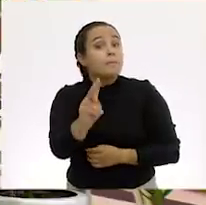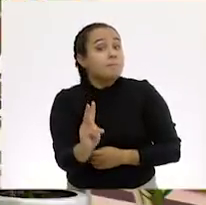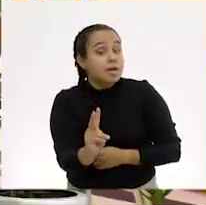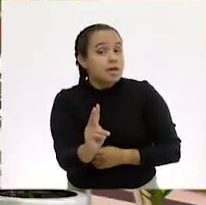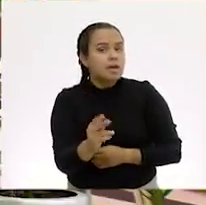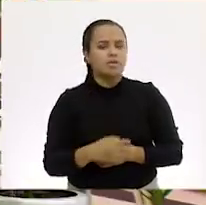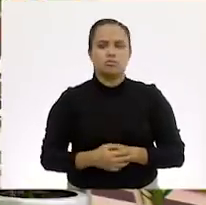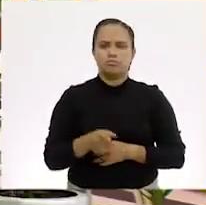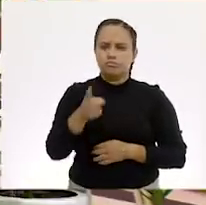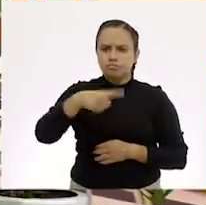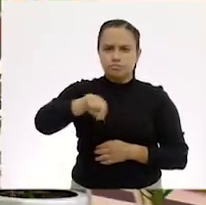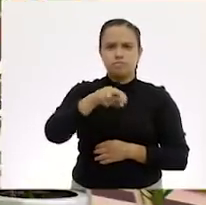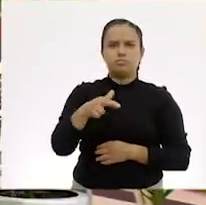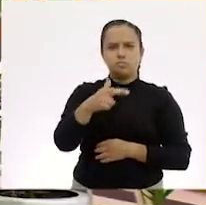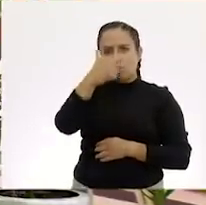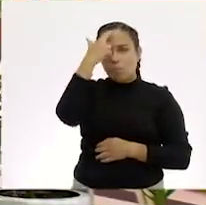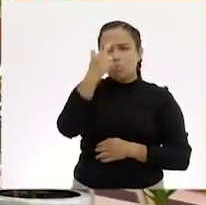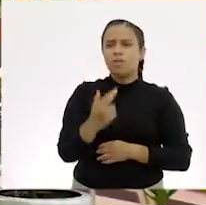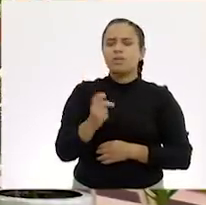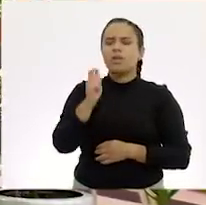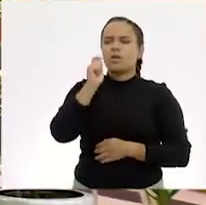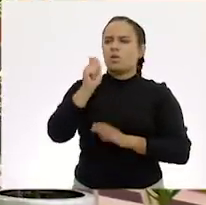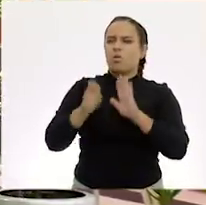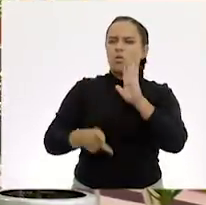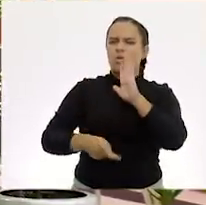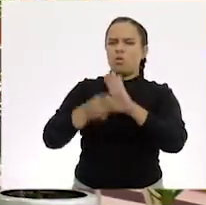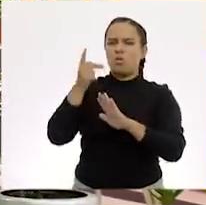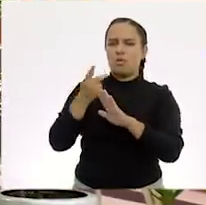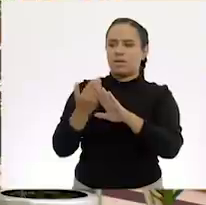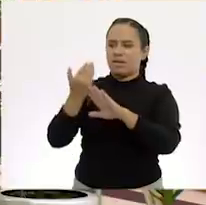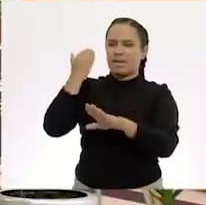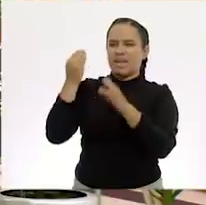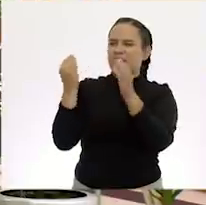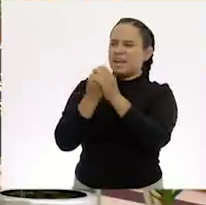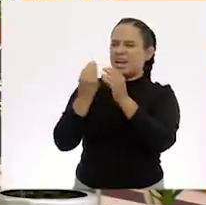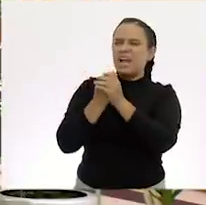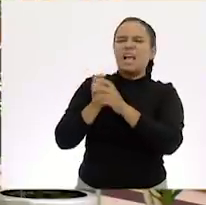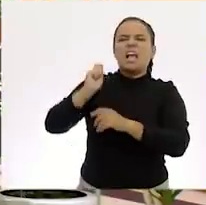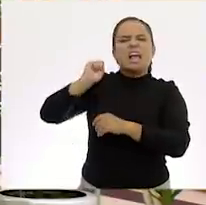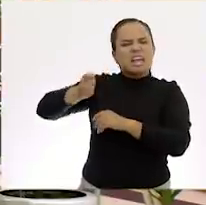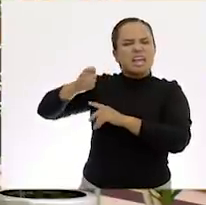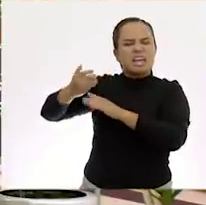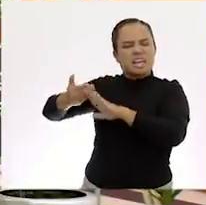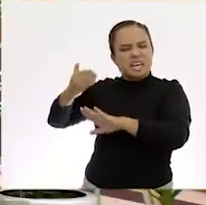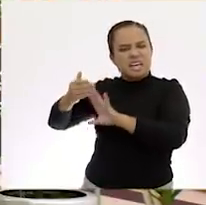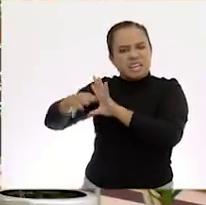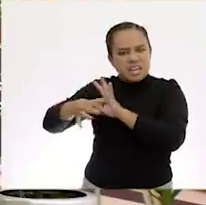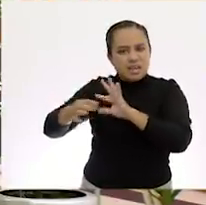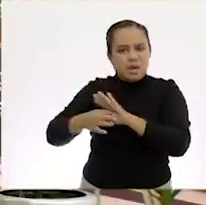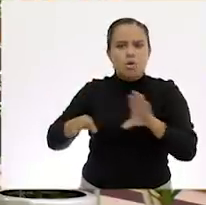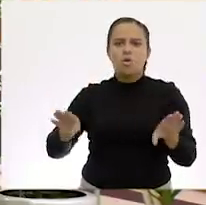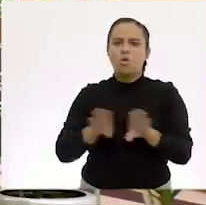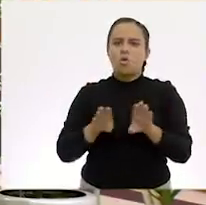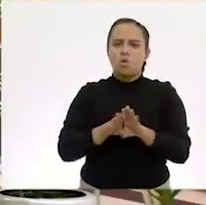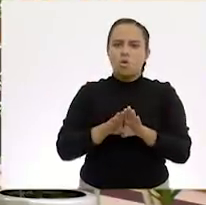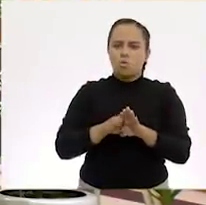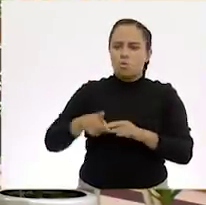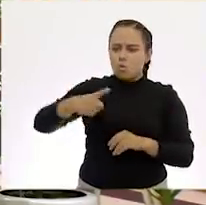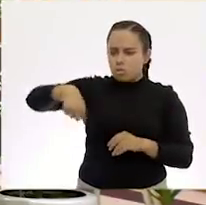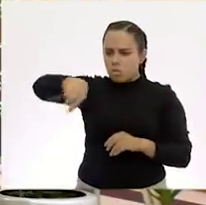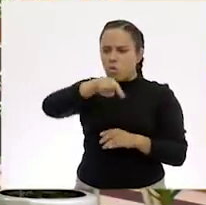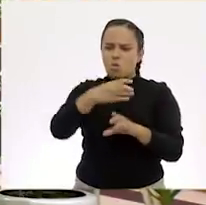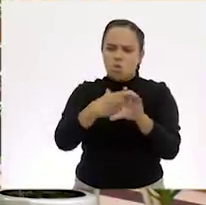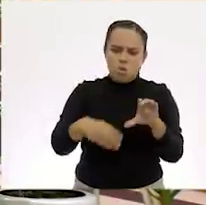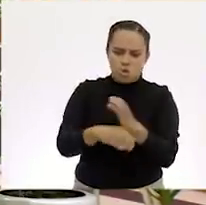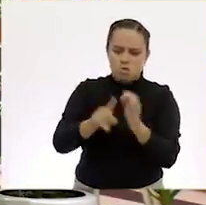gustaría que también retomáramos un poquitito acerca de lo que vimos en clases pasadas sobre la nutrición de los seres humanos.